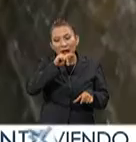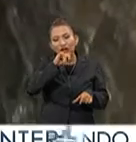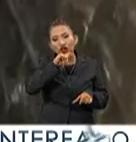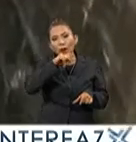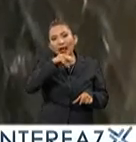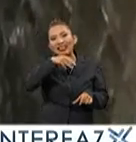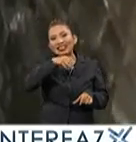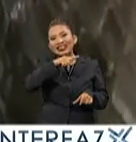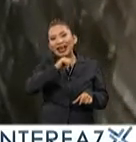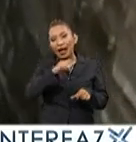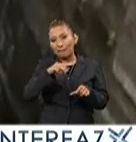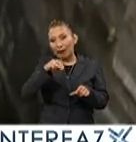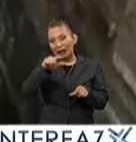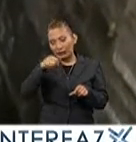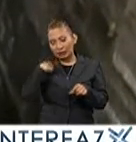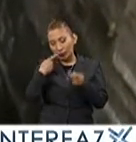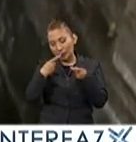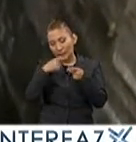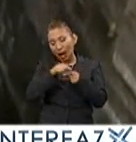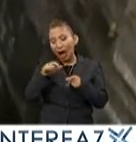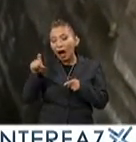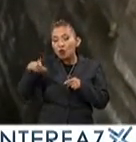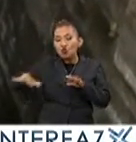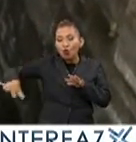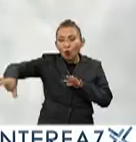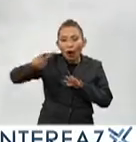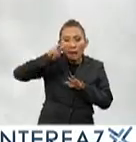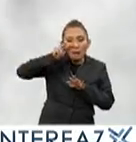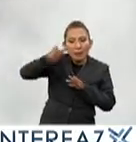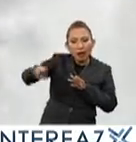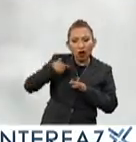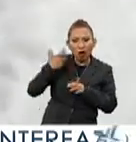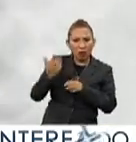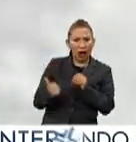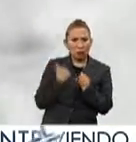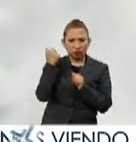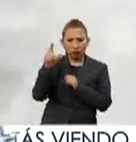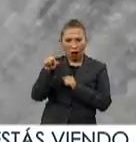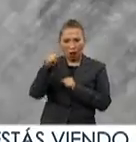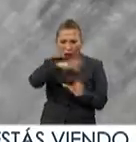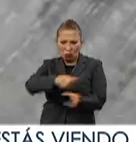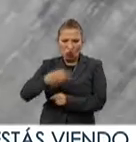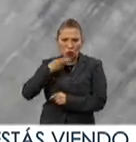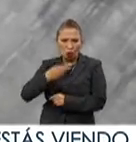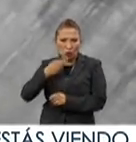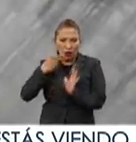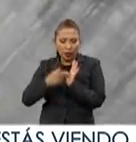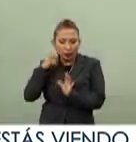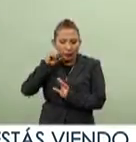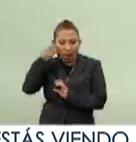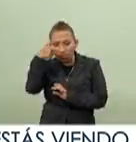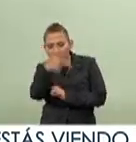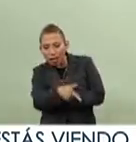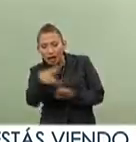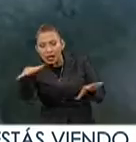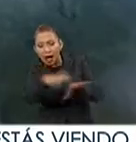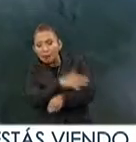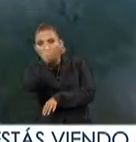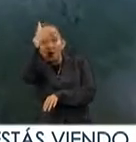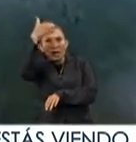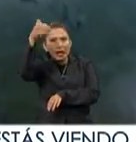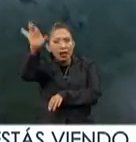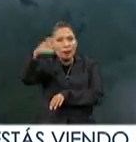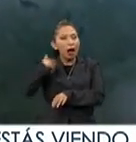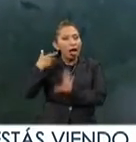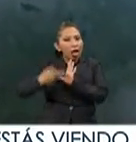de Masas trabaja en la datación de acuíferos que están siendo sobreexplotados. Además, trabaja en la identificación de los cambios de clima